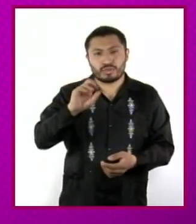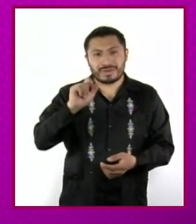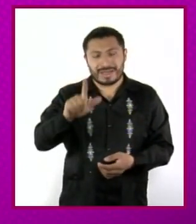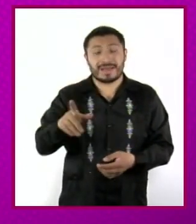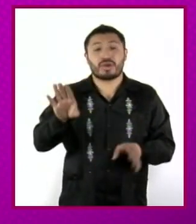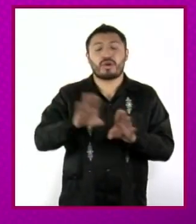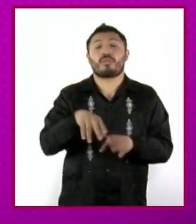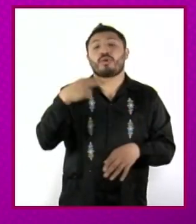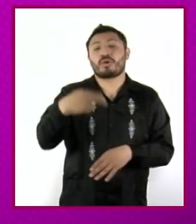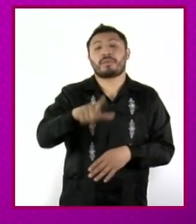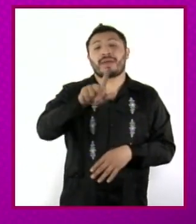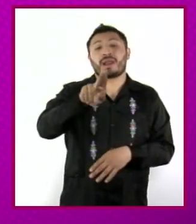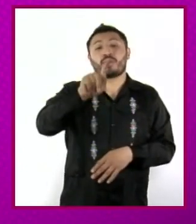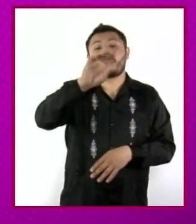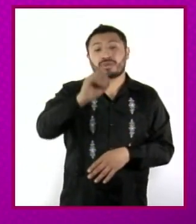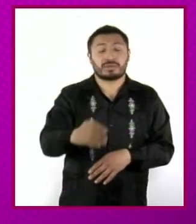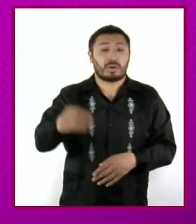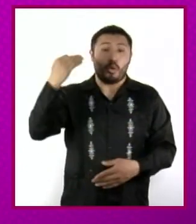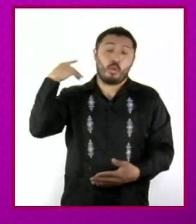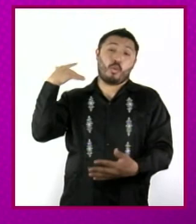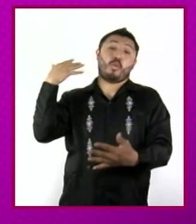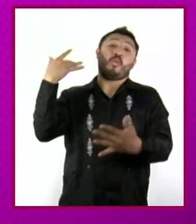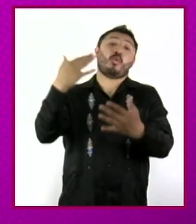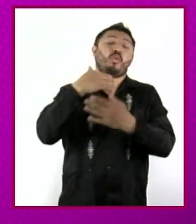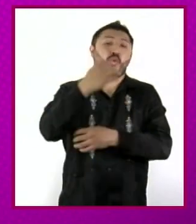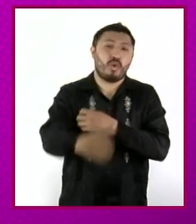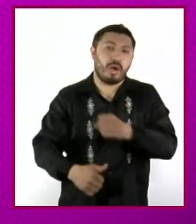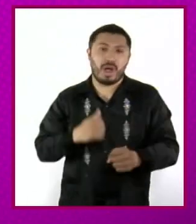luto, podía durar años